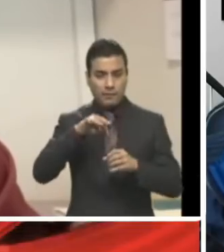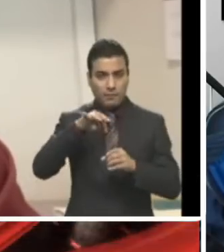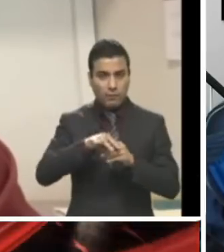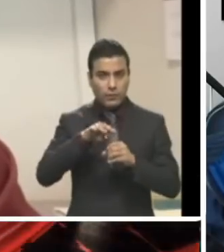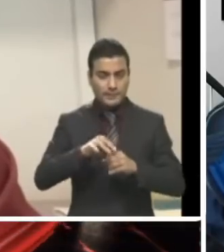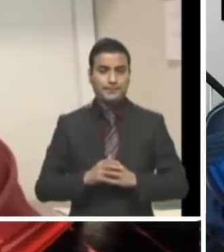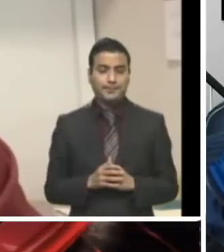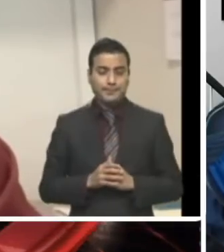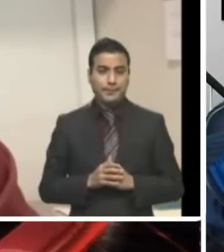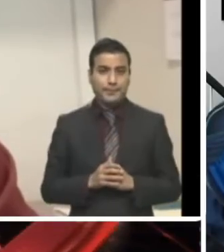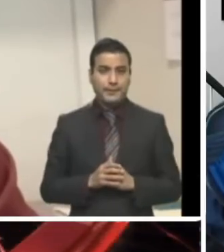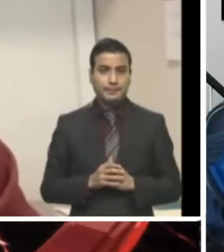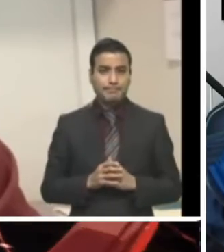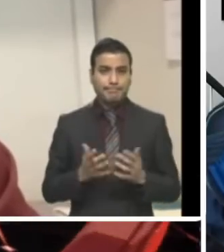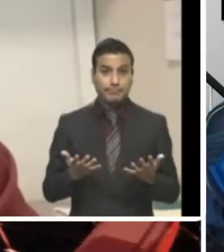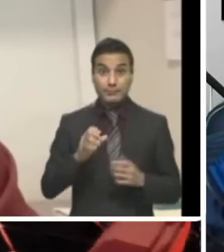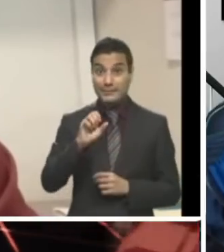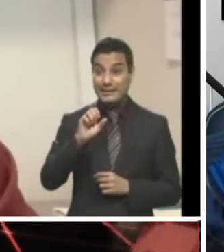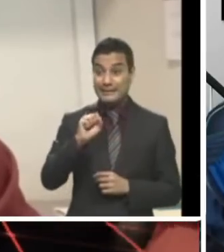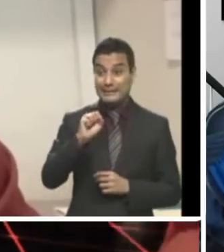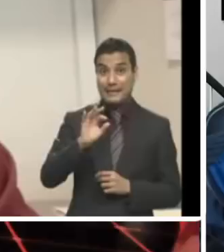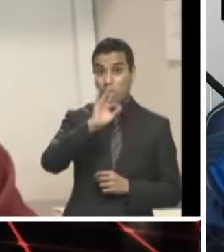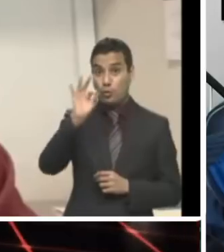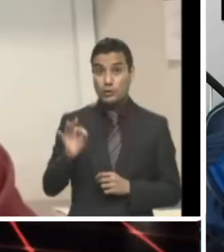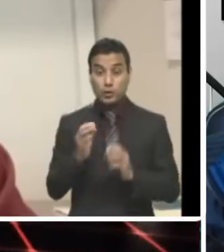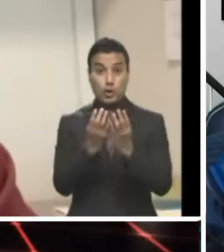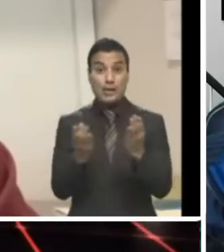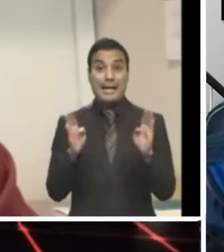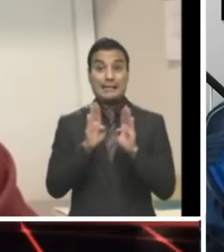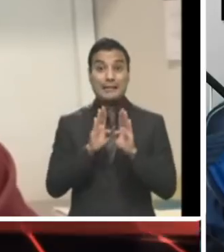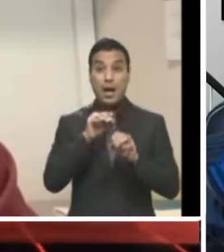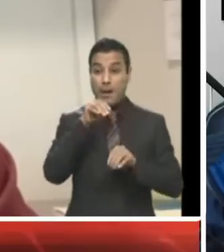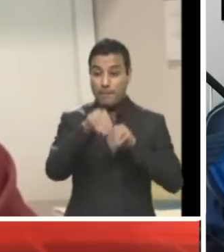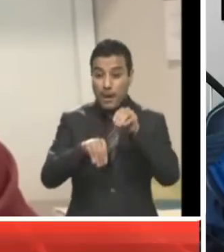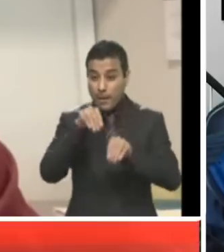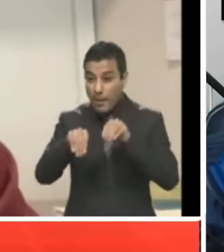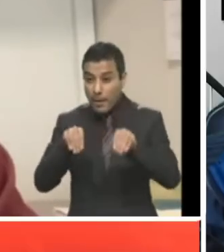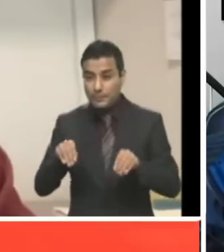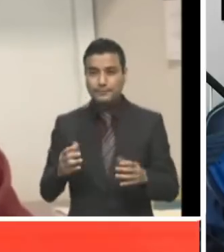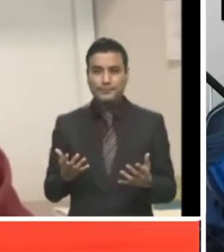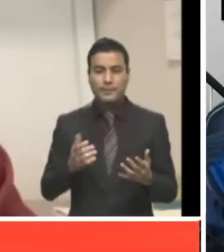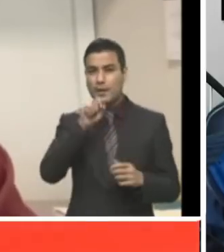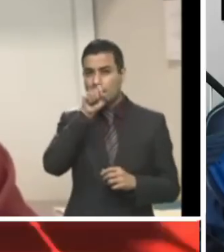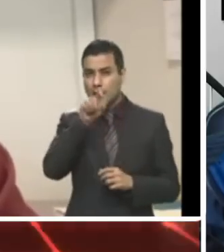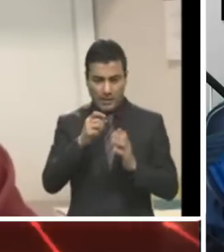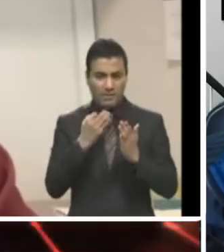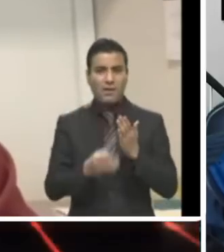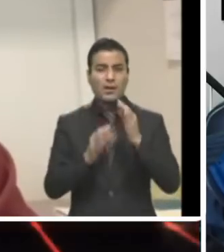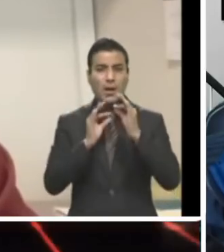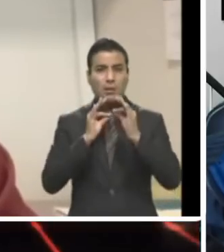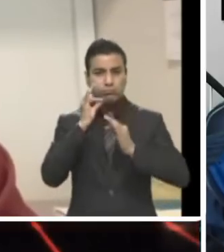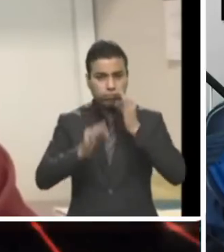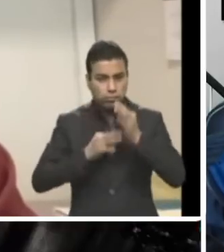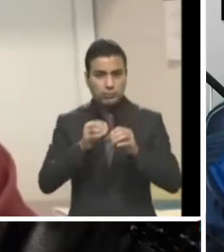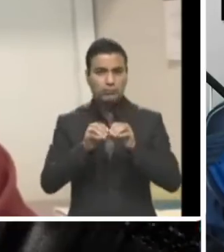una entonces te da por ciento de las casillas que debían haber puesto a pesar de que no hubo difusión a pesar de que se